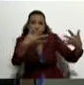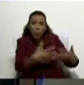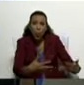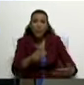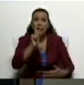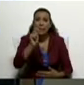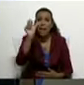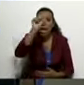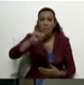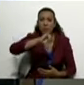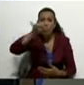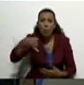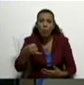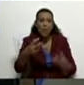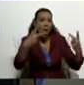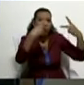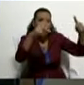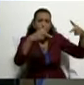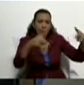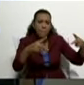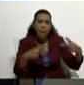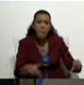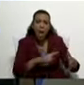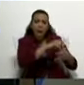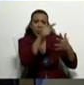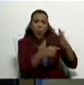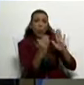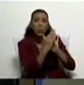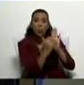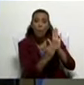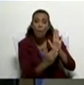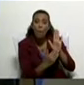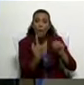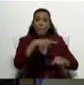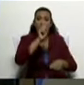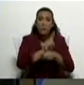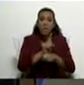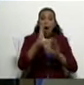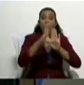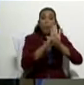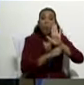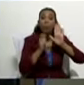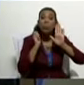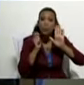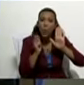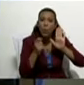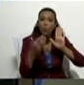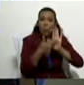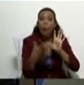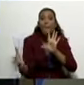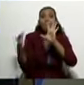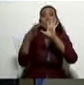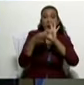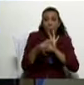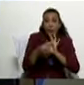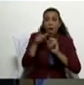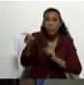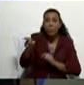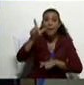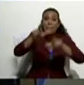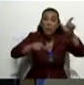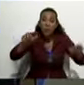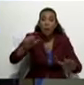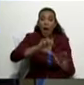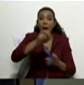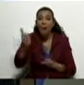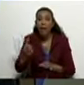Constitucional sobre el contenido y alcance de las normas y principios constitucionales son vinculantes para las otras